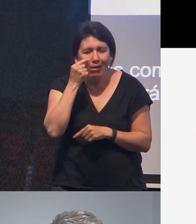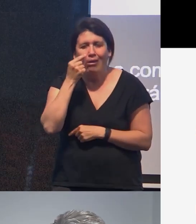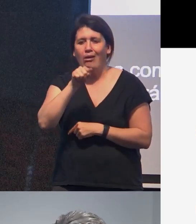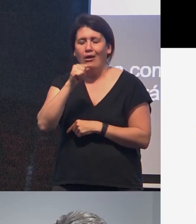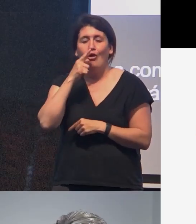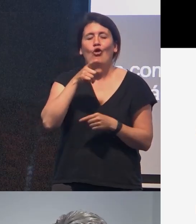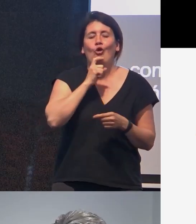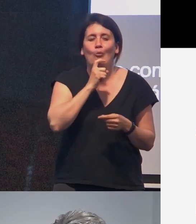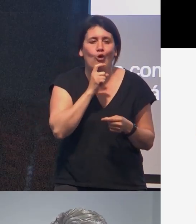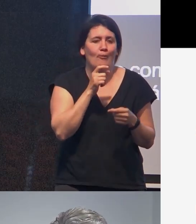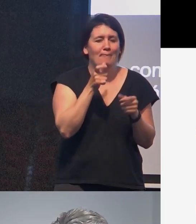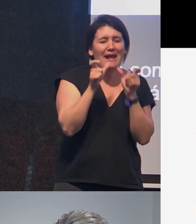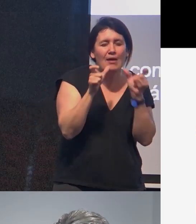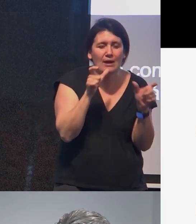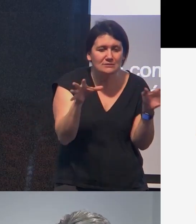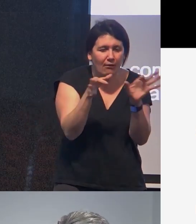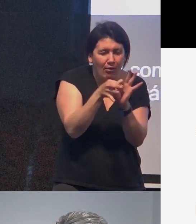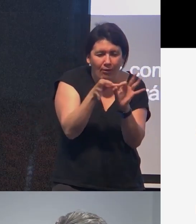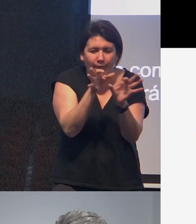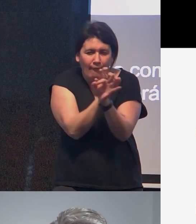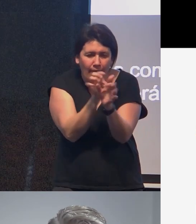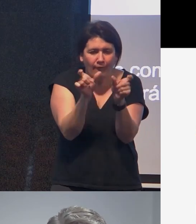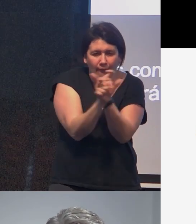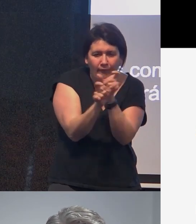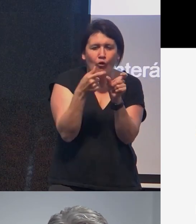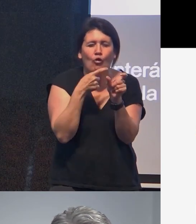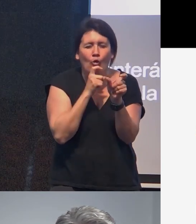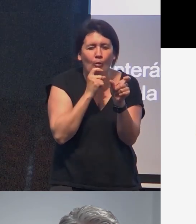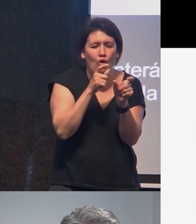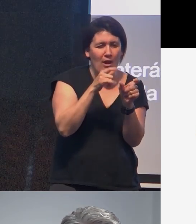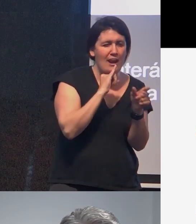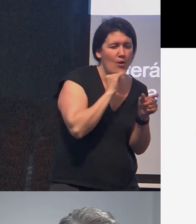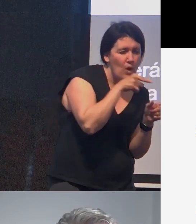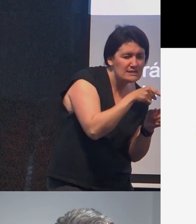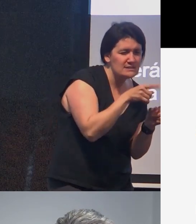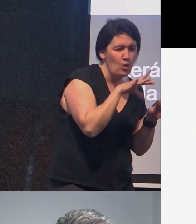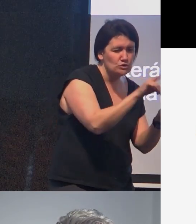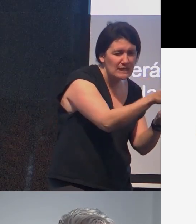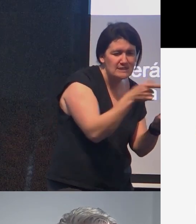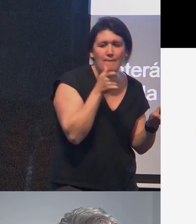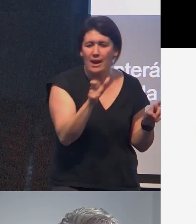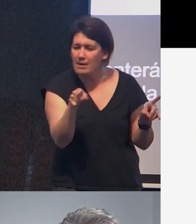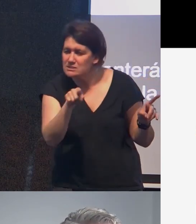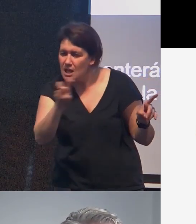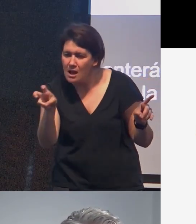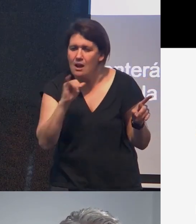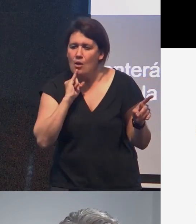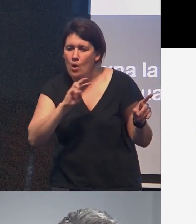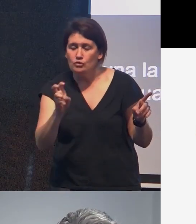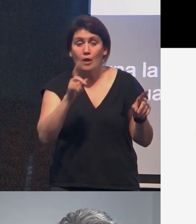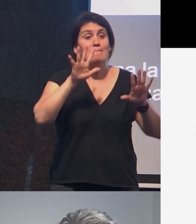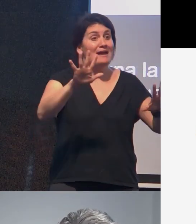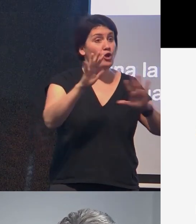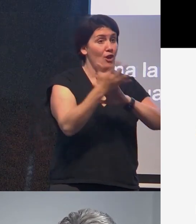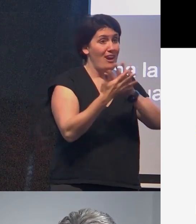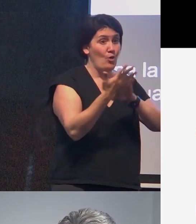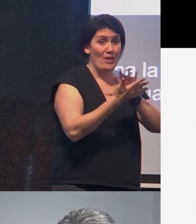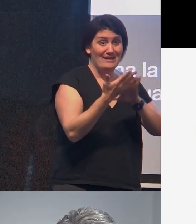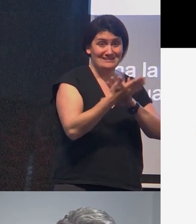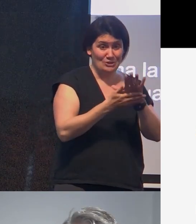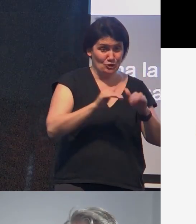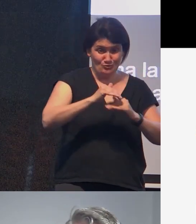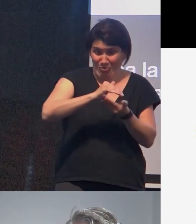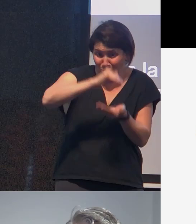se relacionan las palabras, cómo se relaciona la palabra de una lengua con otra lengua. En cambio, en lengua de signos no tenemos